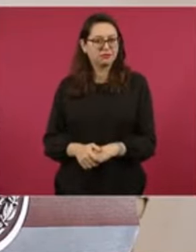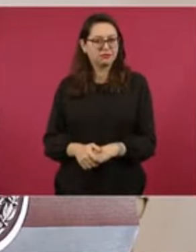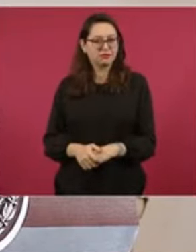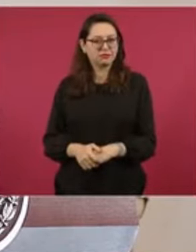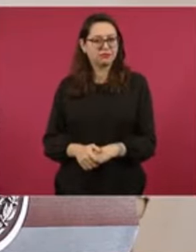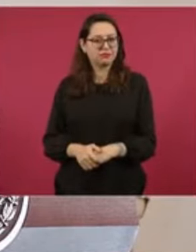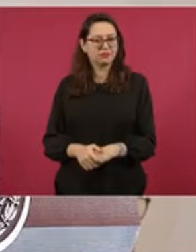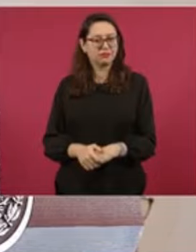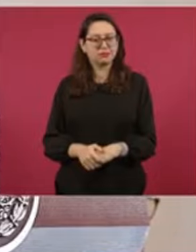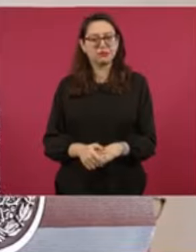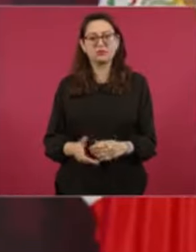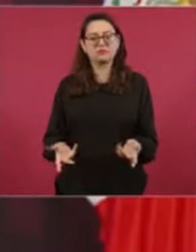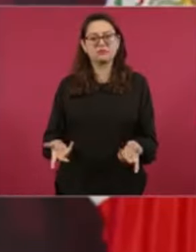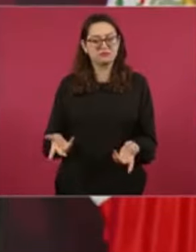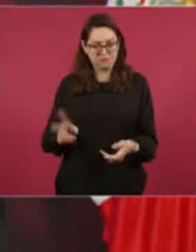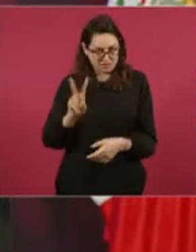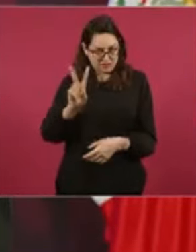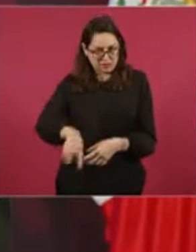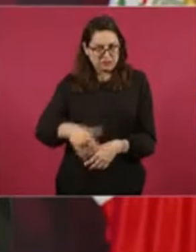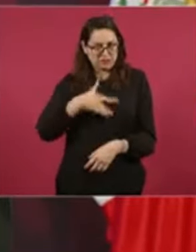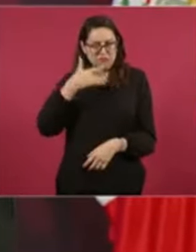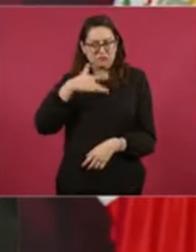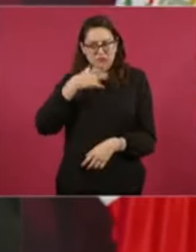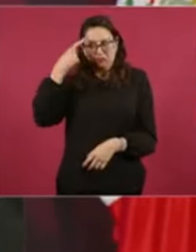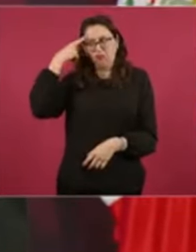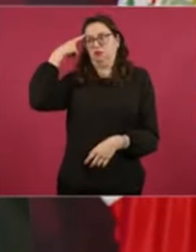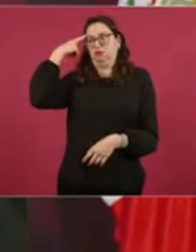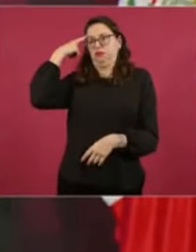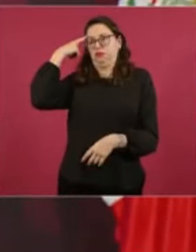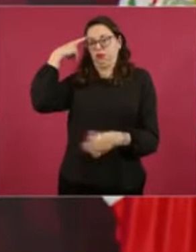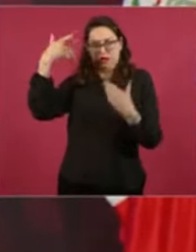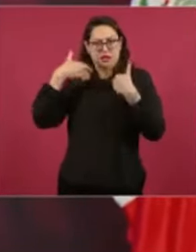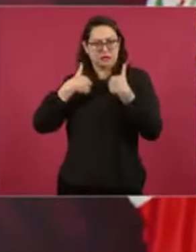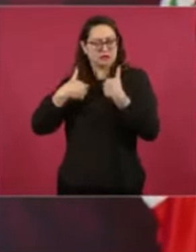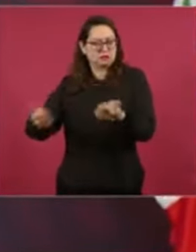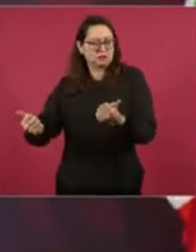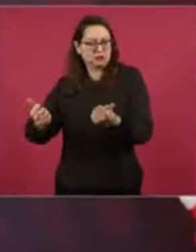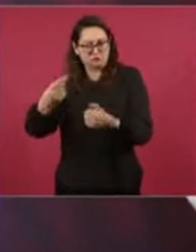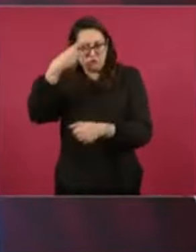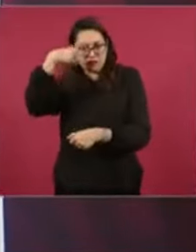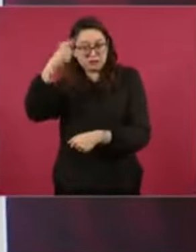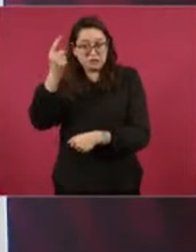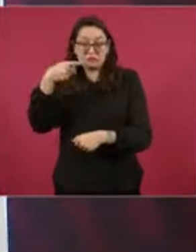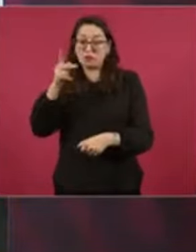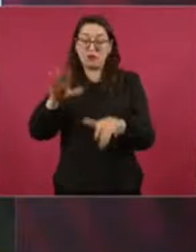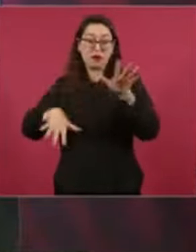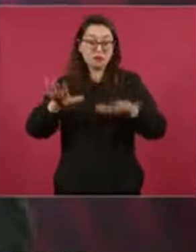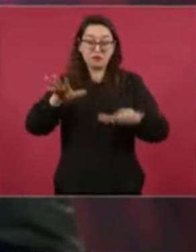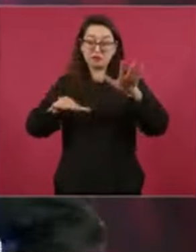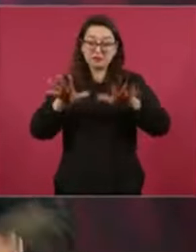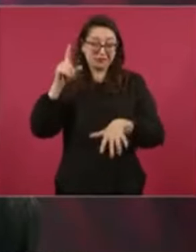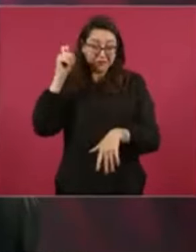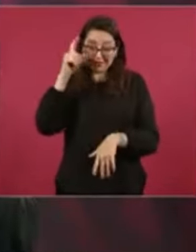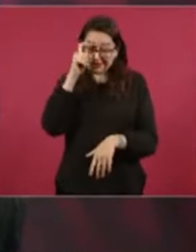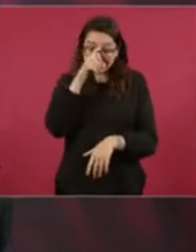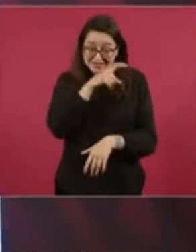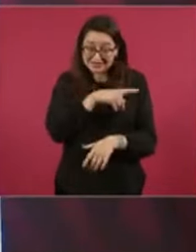Es como el sentido común, que suele ser el menos común de los sentidos. Y él me